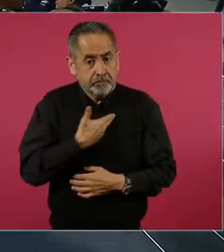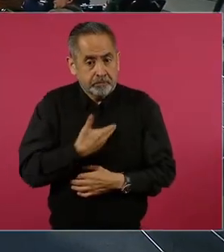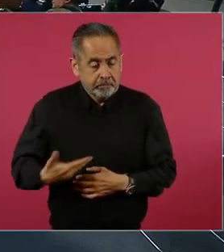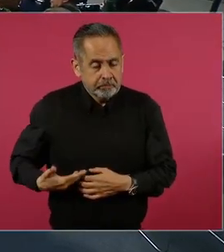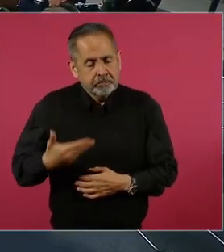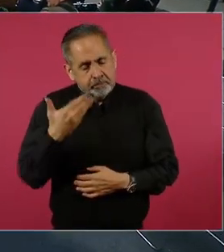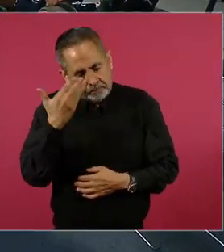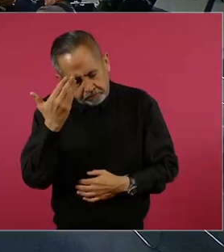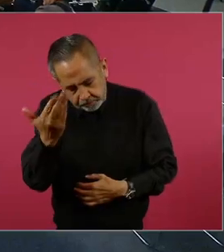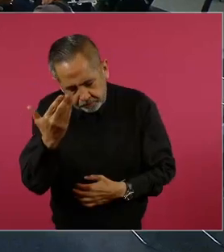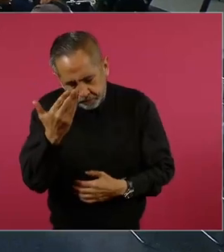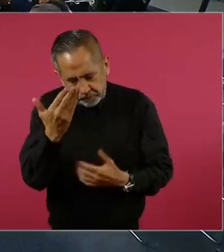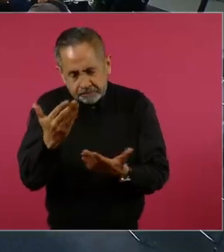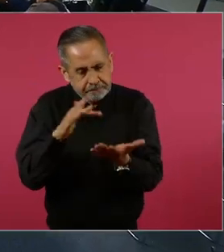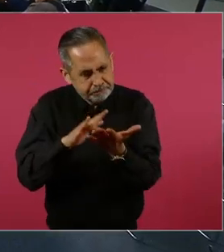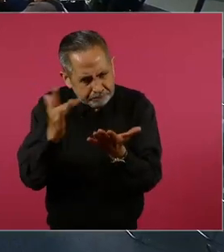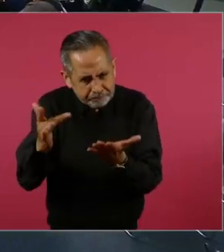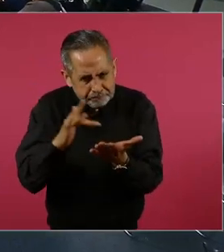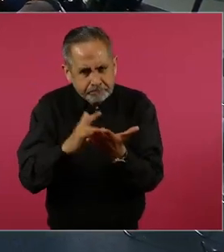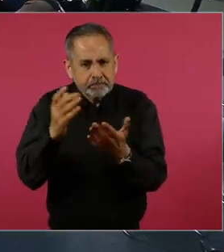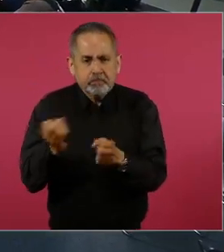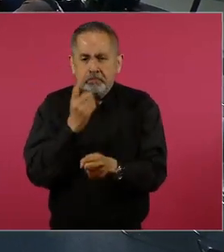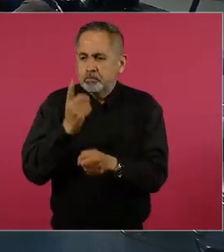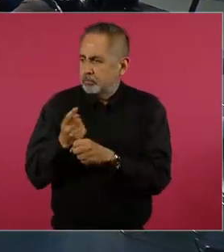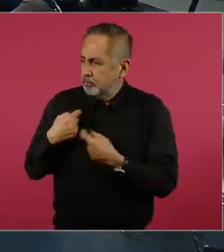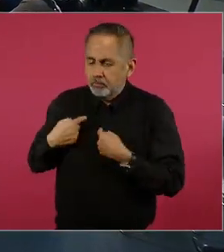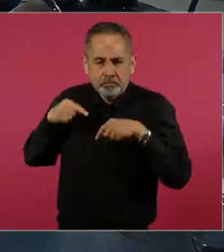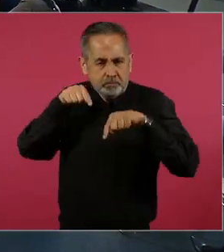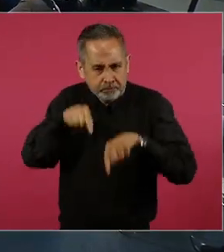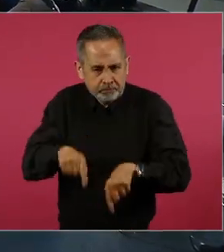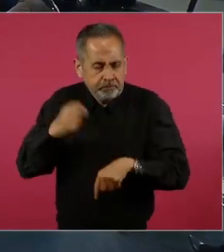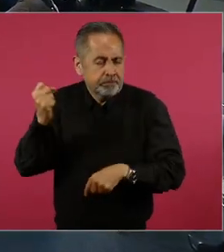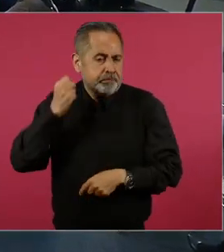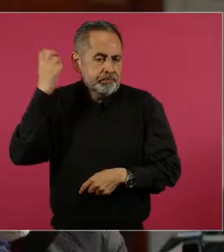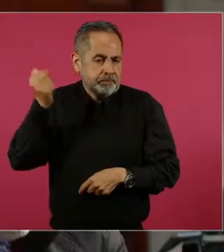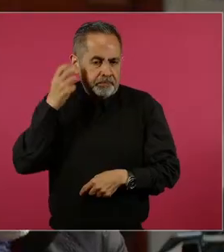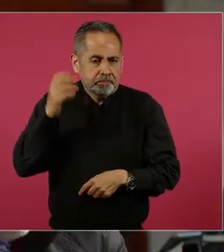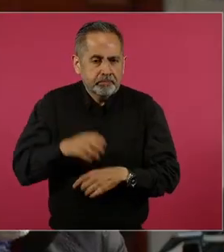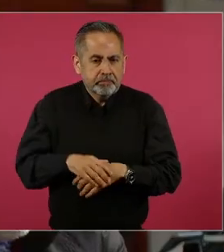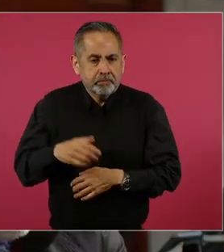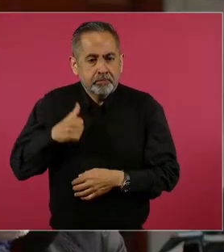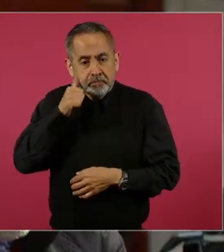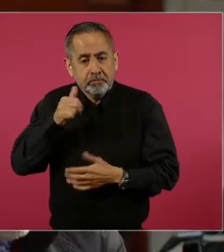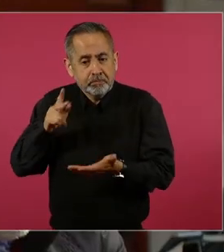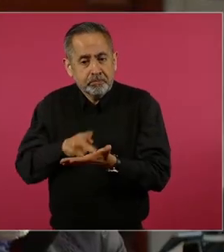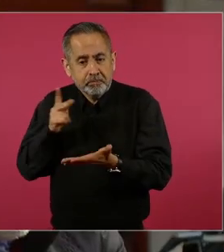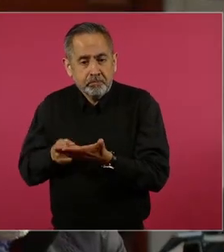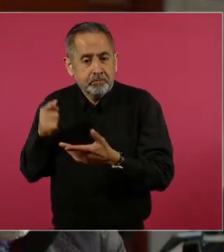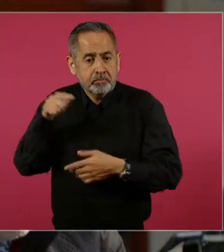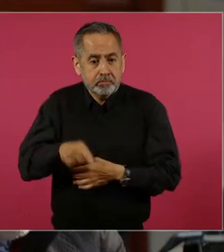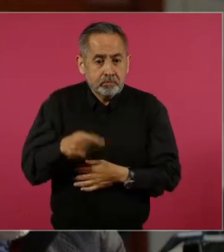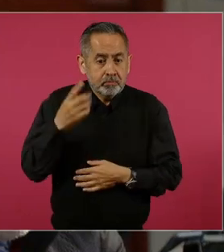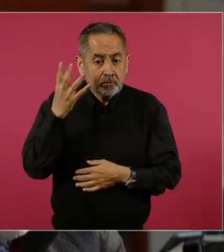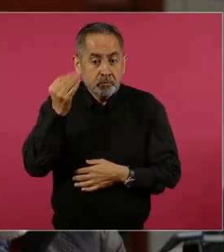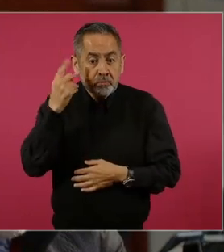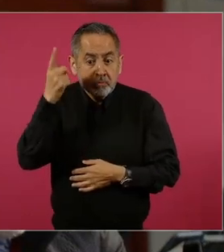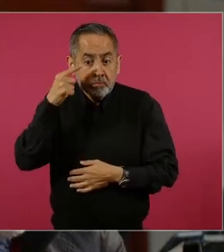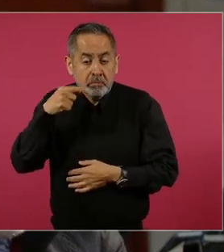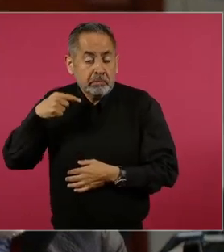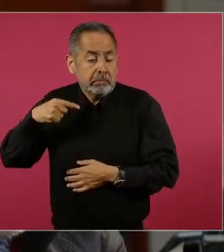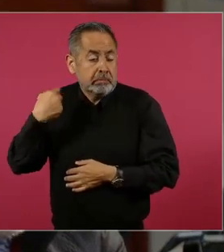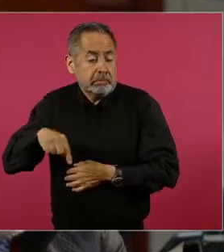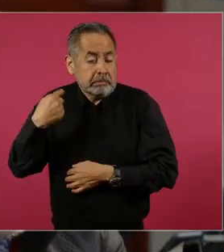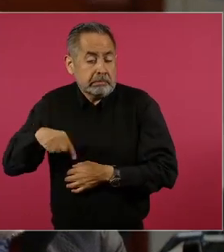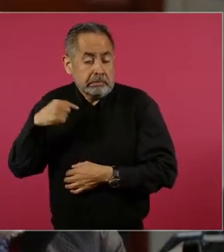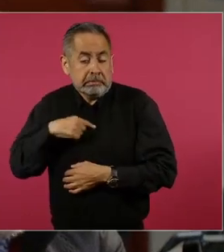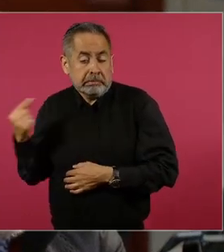le agradece infinitamente la oportunidad de estar en esta conferencia. Cada que vengo son 9 horas de viaje desde mi tierra que